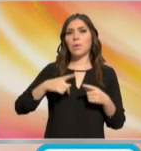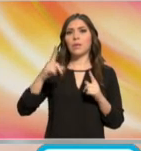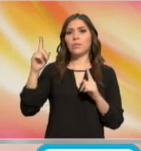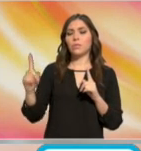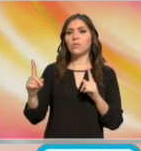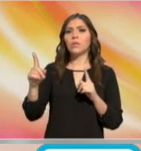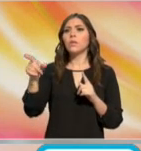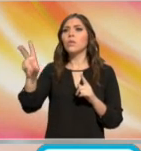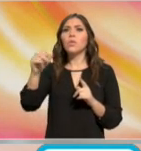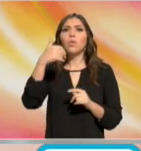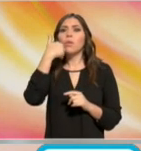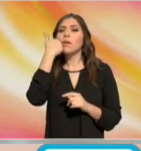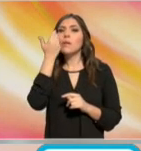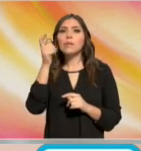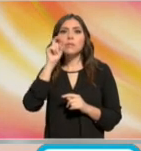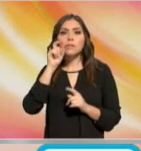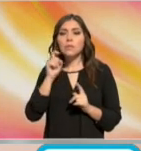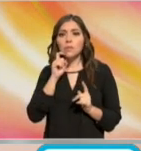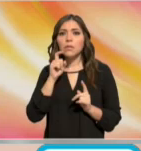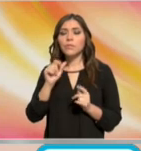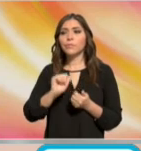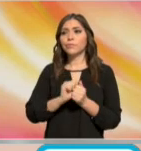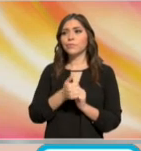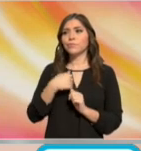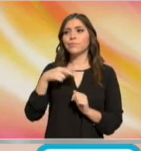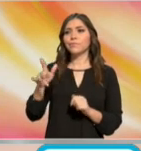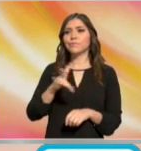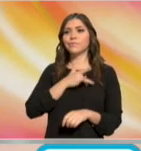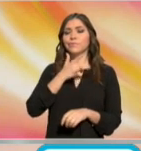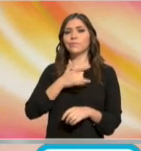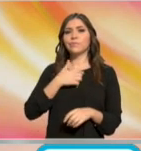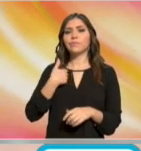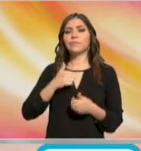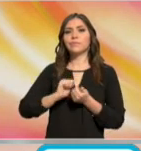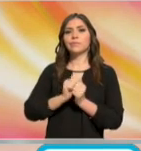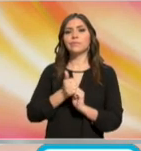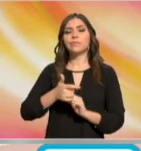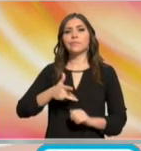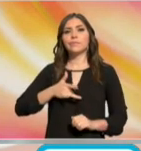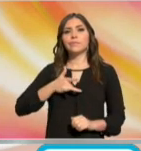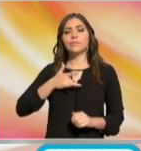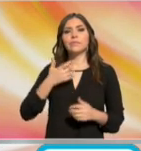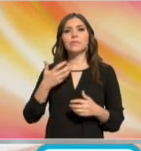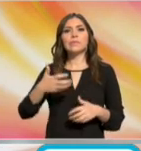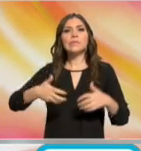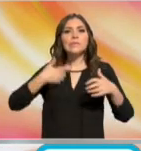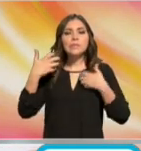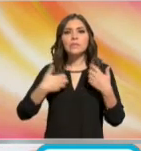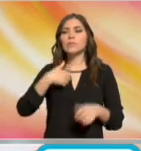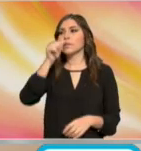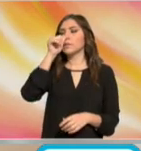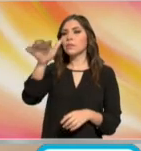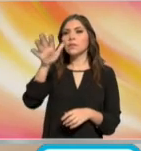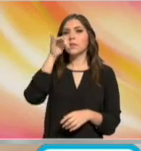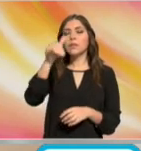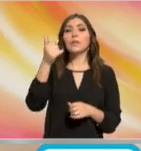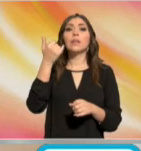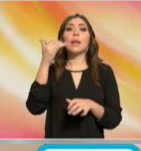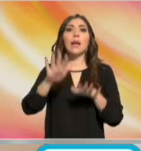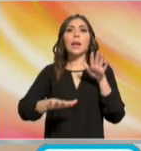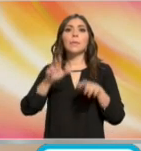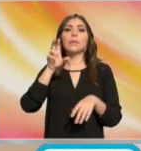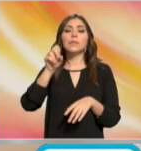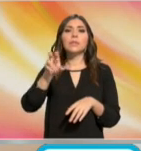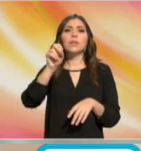genere resentimiento, me genere enojo y empiece entonces yo a reclamar. Claro. Un reclamo muy constante es el de las mujeres con